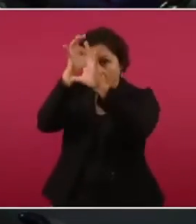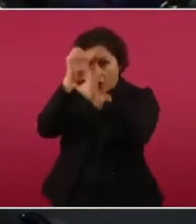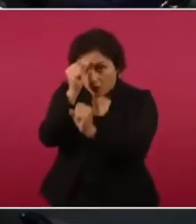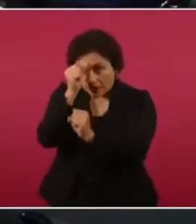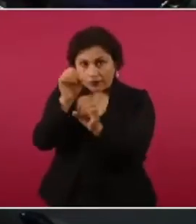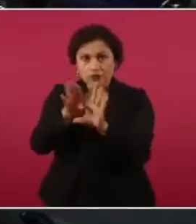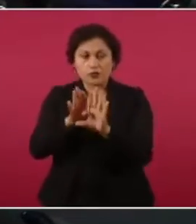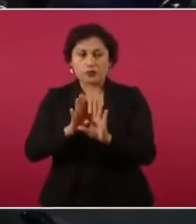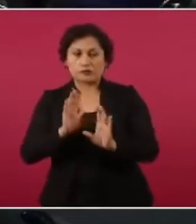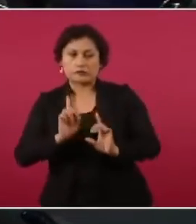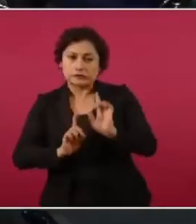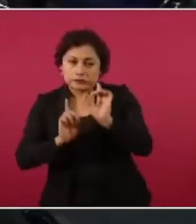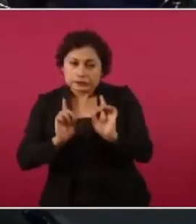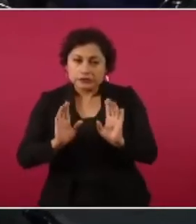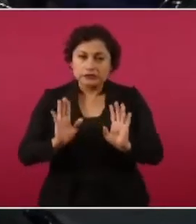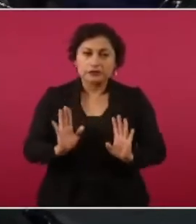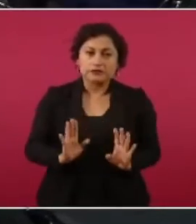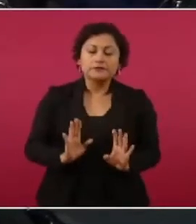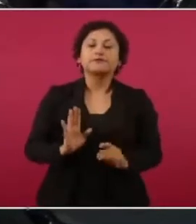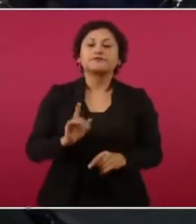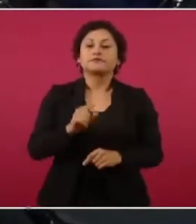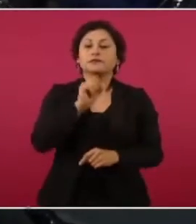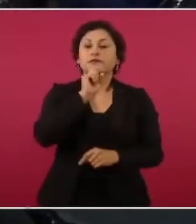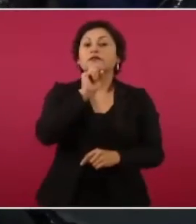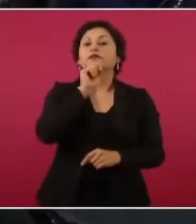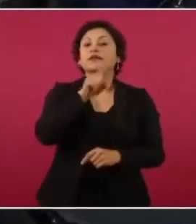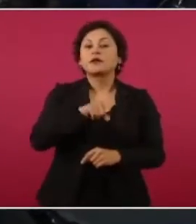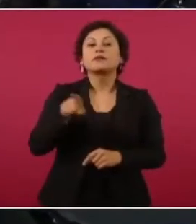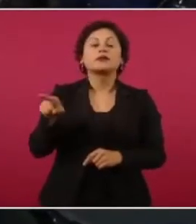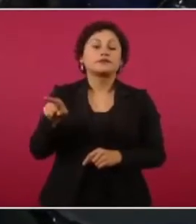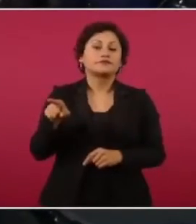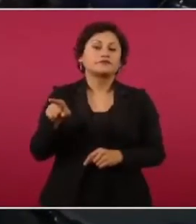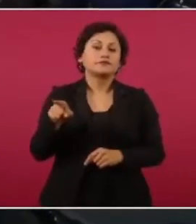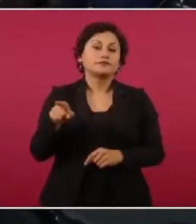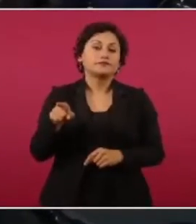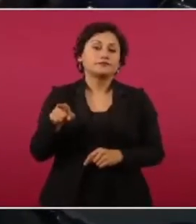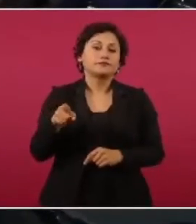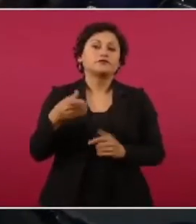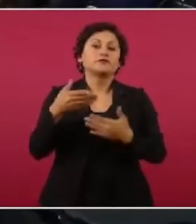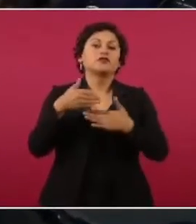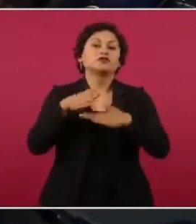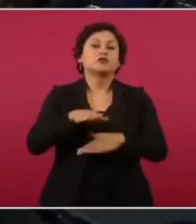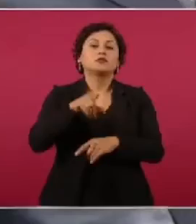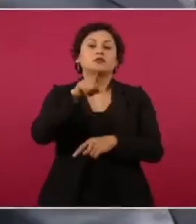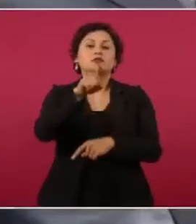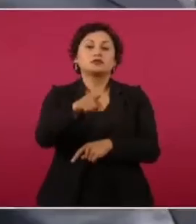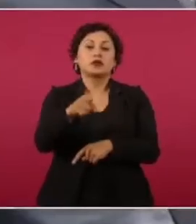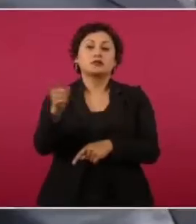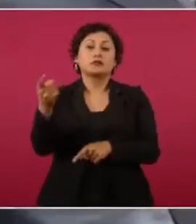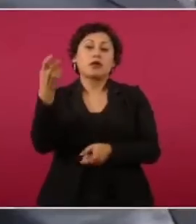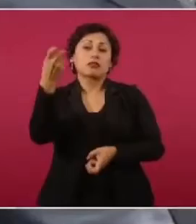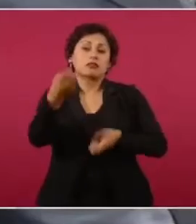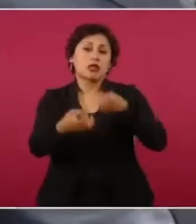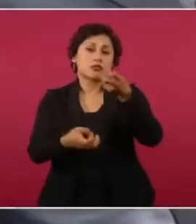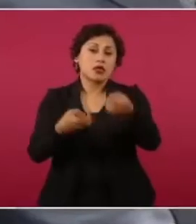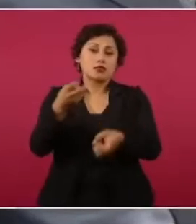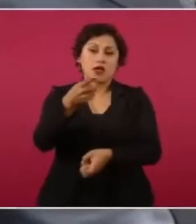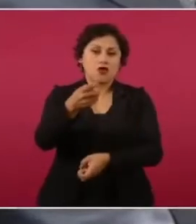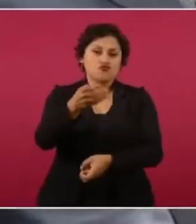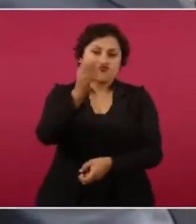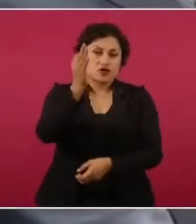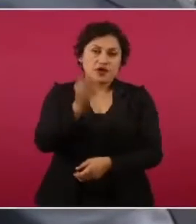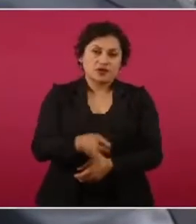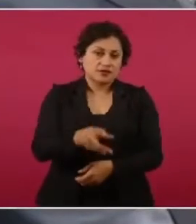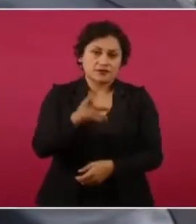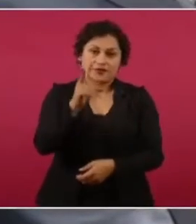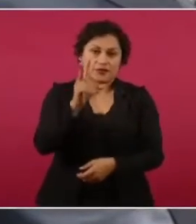alguna manera. También la situación en torno a que no se acepte la crítica. En muchos casos lo que dice el escritor es que la crítica no